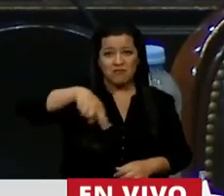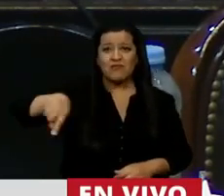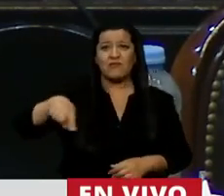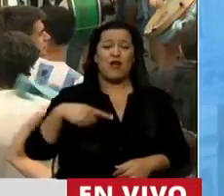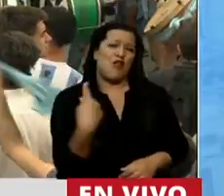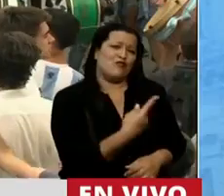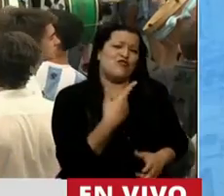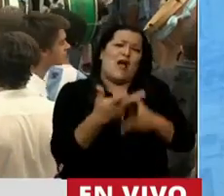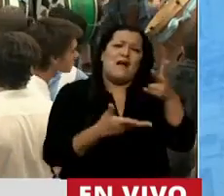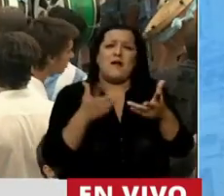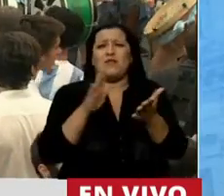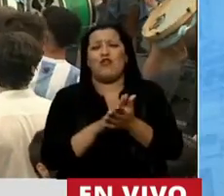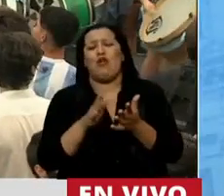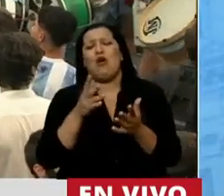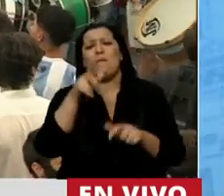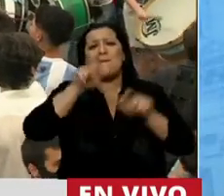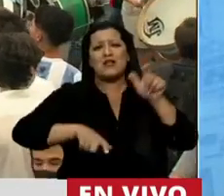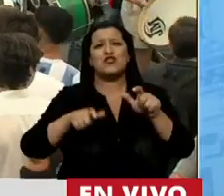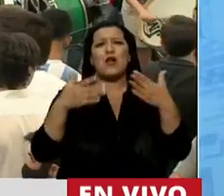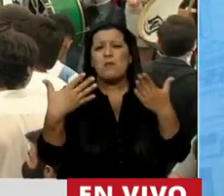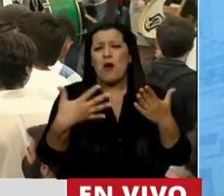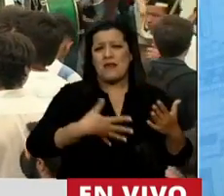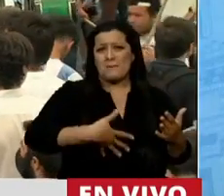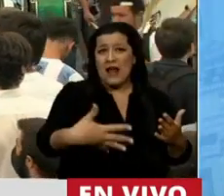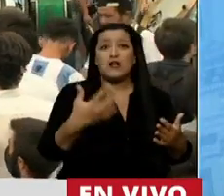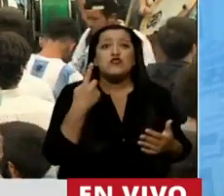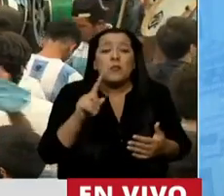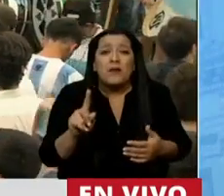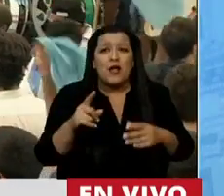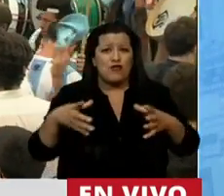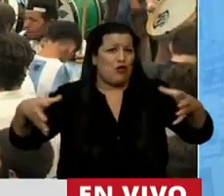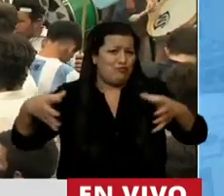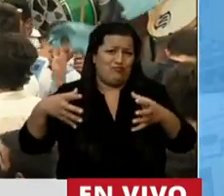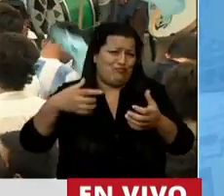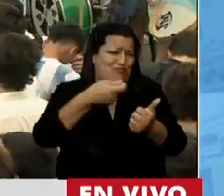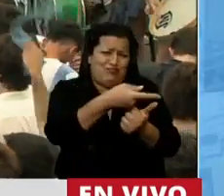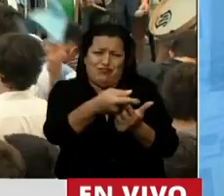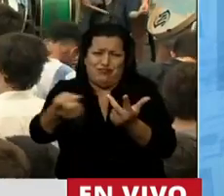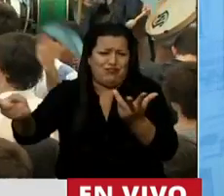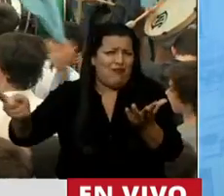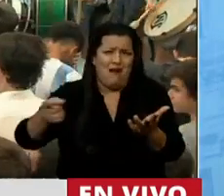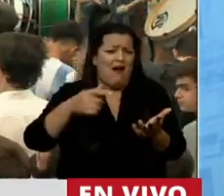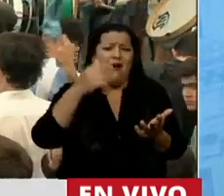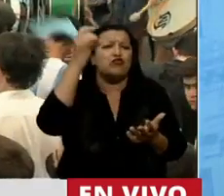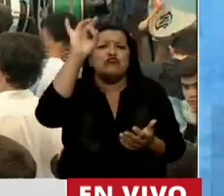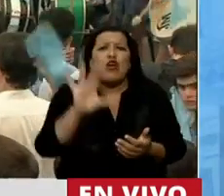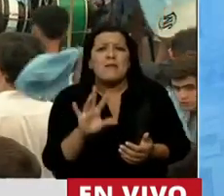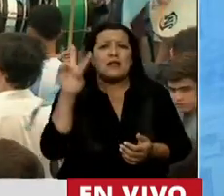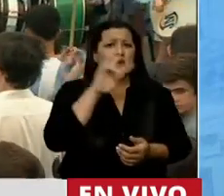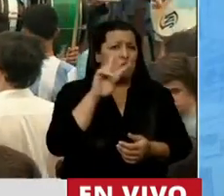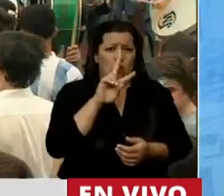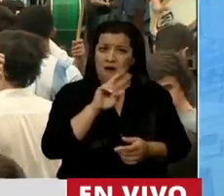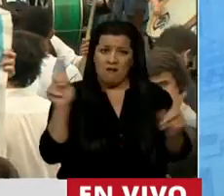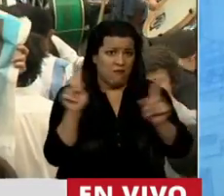nosotras estamos hablando de personas con capacidad de gestar, pero están conformados por un conglomerado muy amplio, que no se trata solamente de